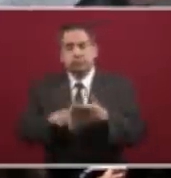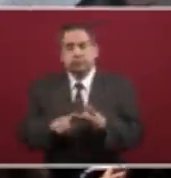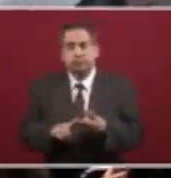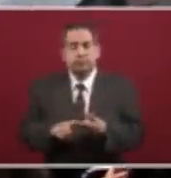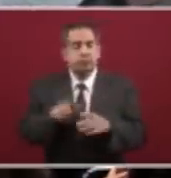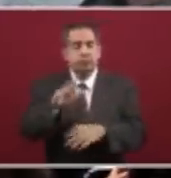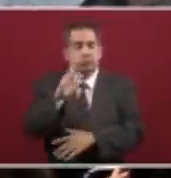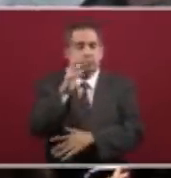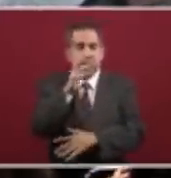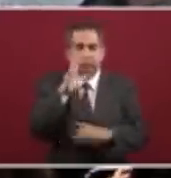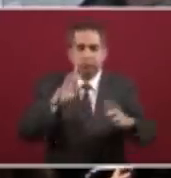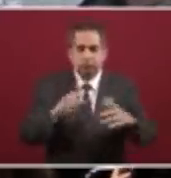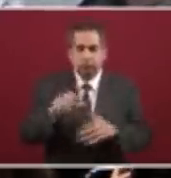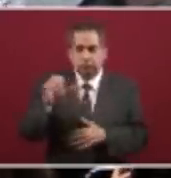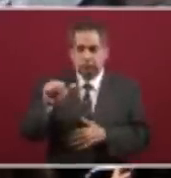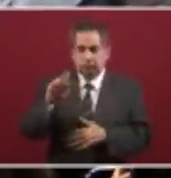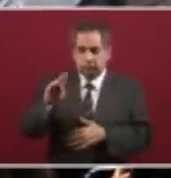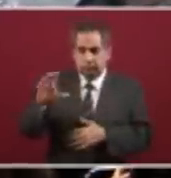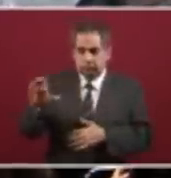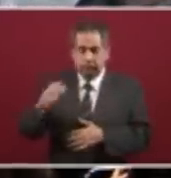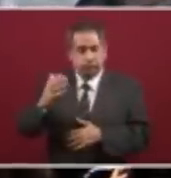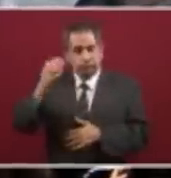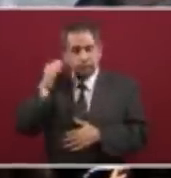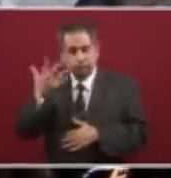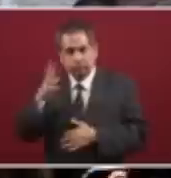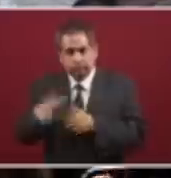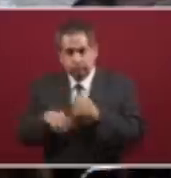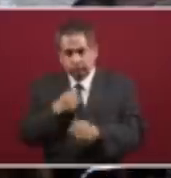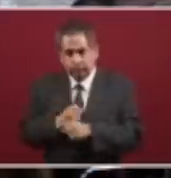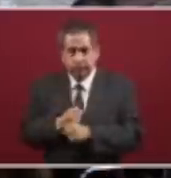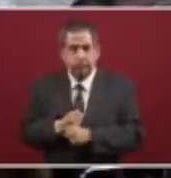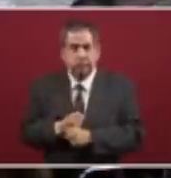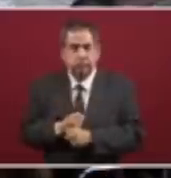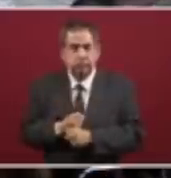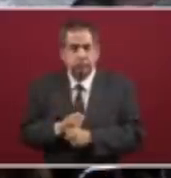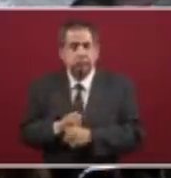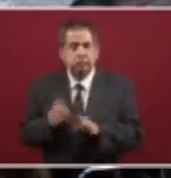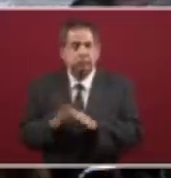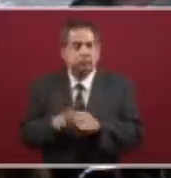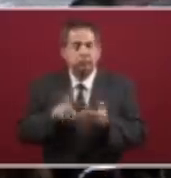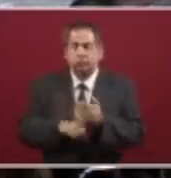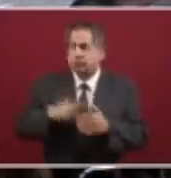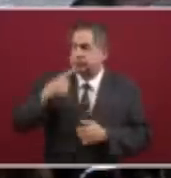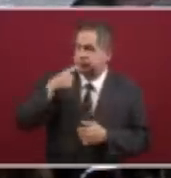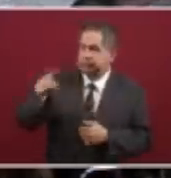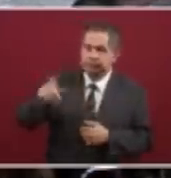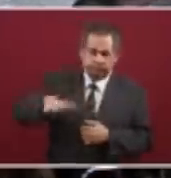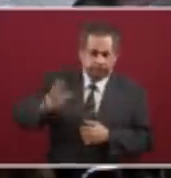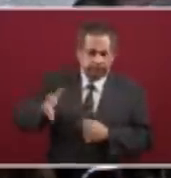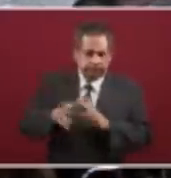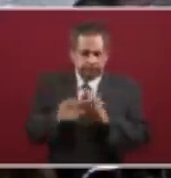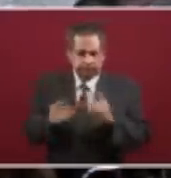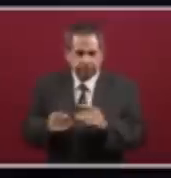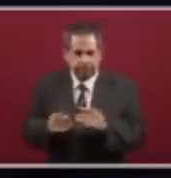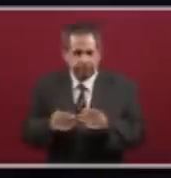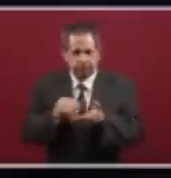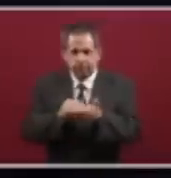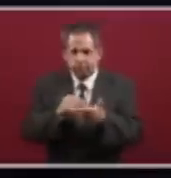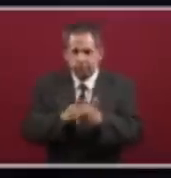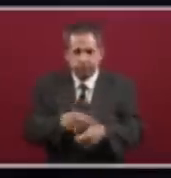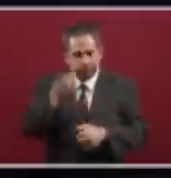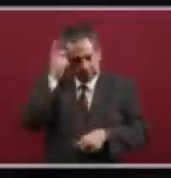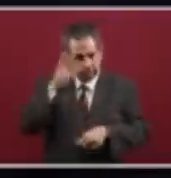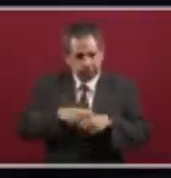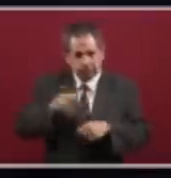guardería abc el caso de hace 10 años hay una querella que ya se ha mencionado y se ha confirmado por parte del director del